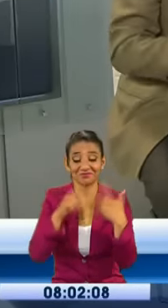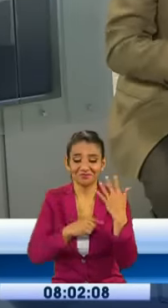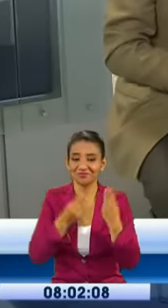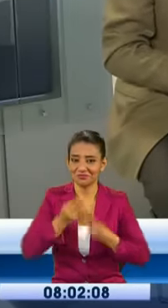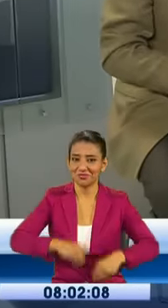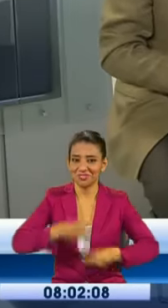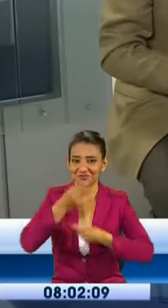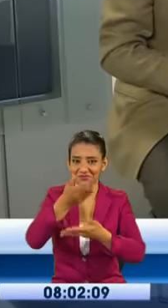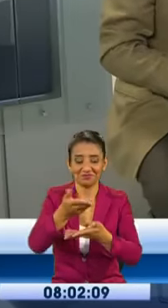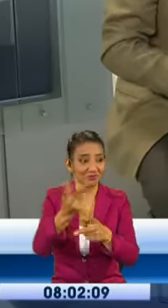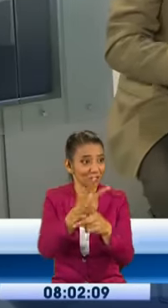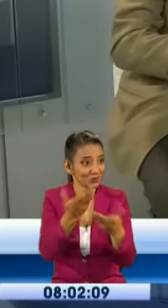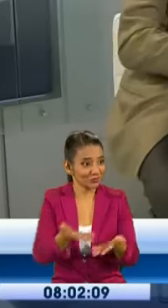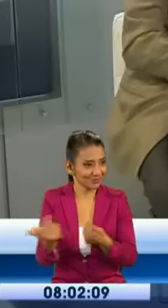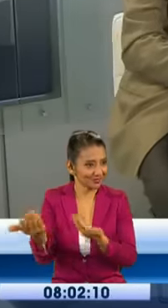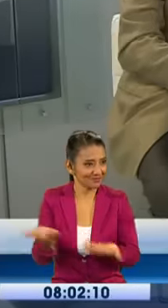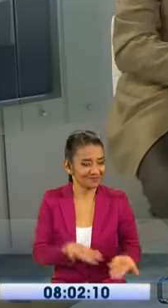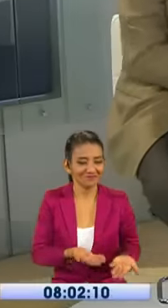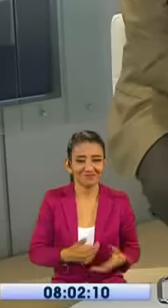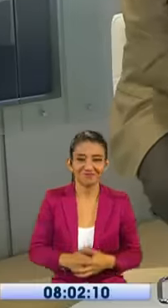Así que, señor productor, iniciamos ya.